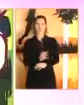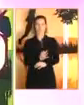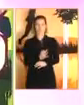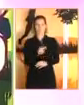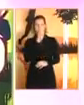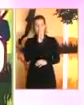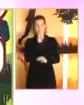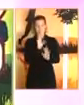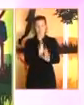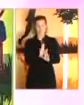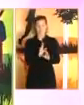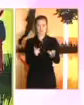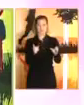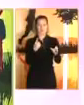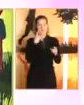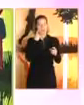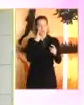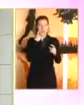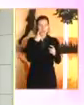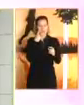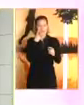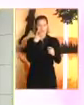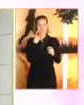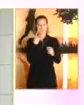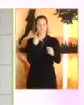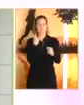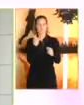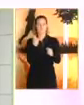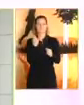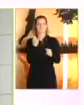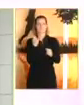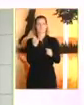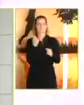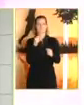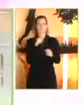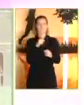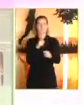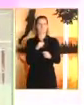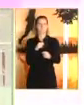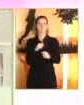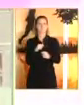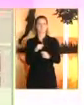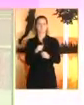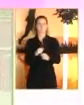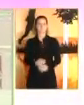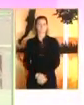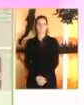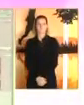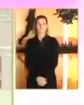echar... Si esto... Vamos a ver. Ahí. Escupió.